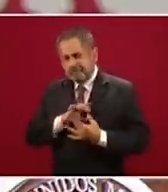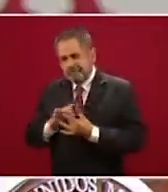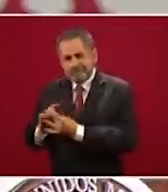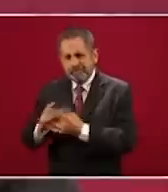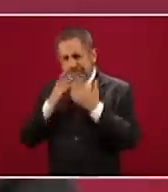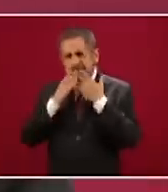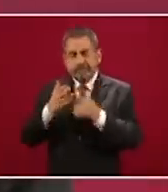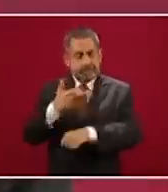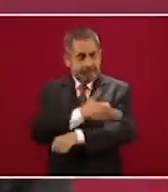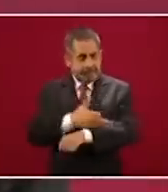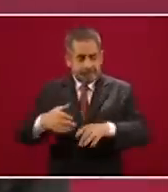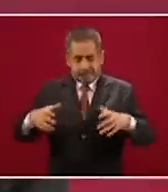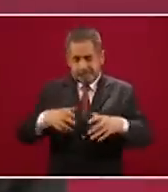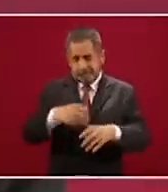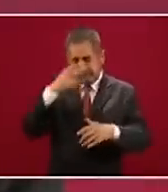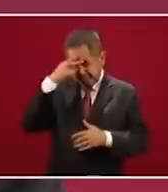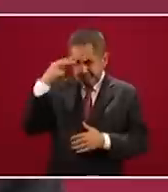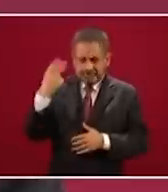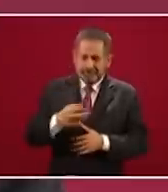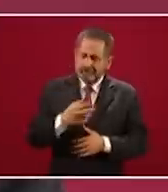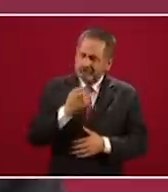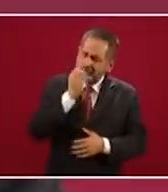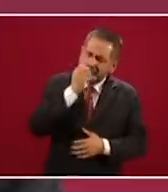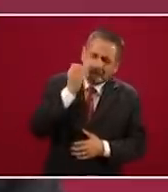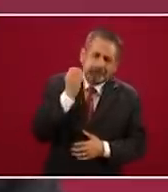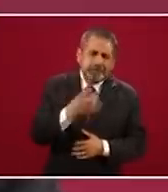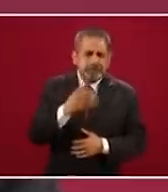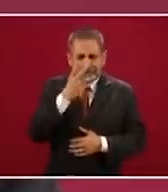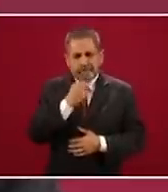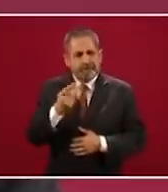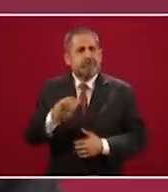en la familia mexicana.